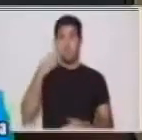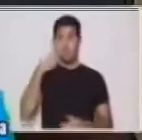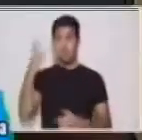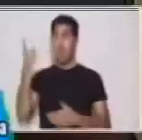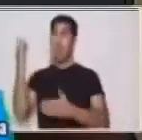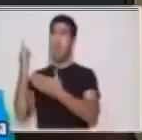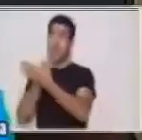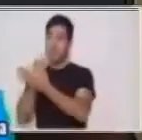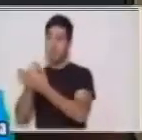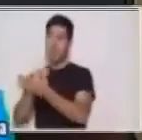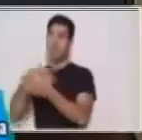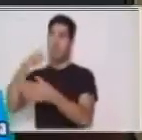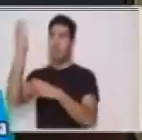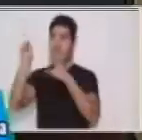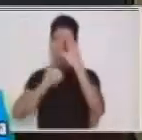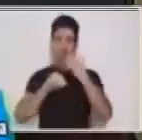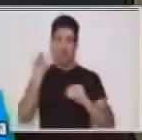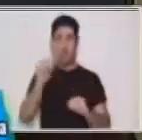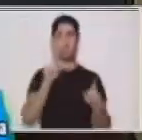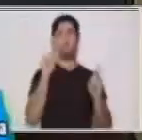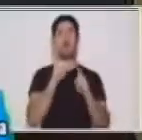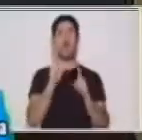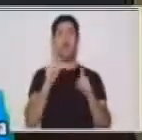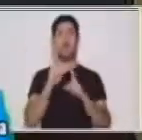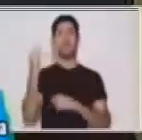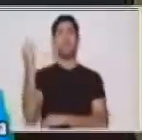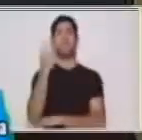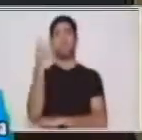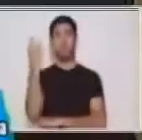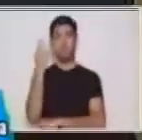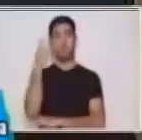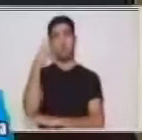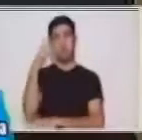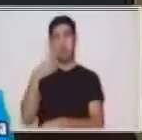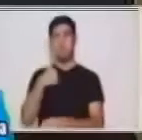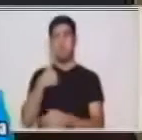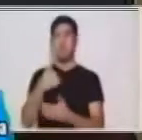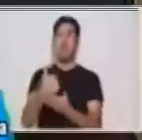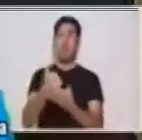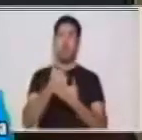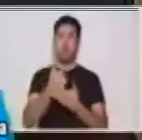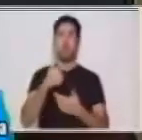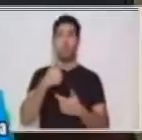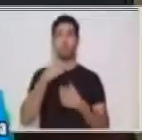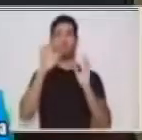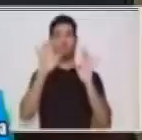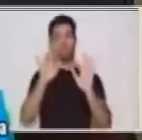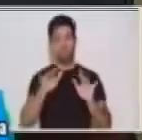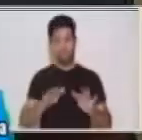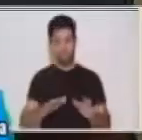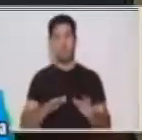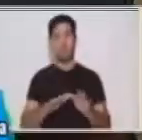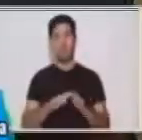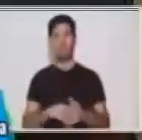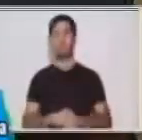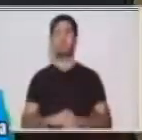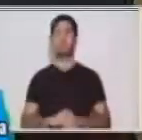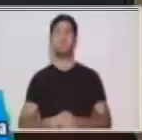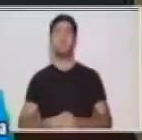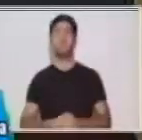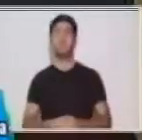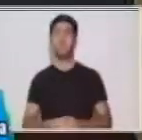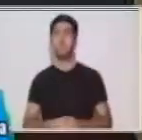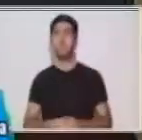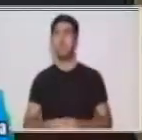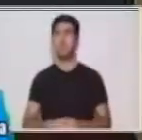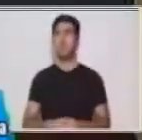investigación utilicé palabras claves que me iban a servir el grado, le iba a poner valor a esas palabras.